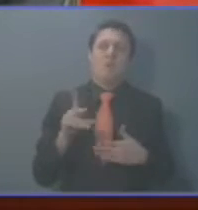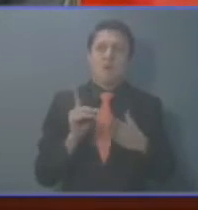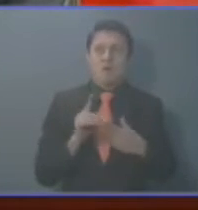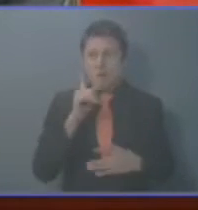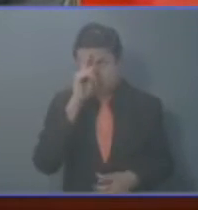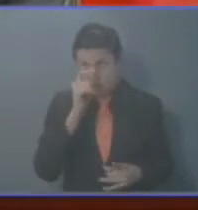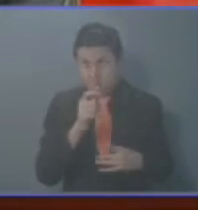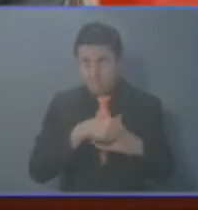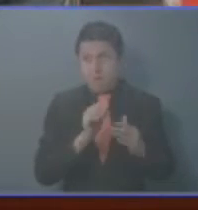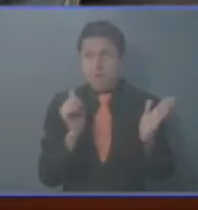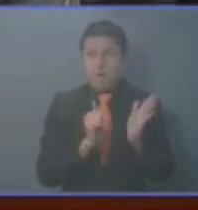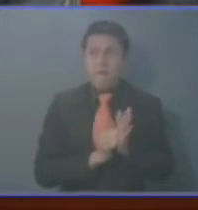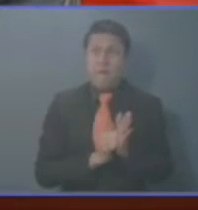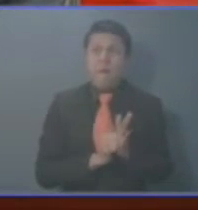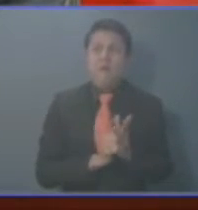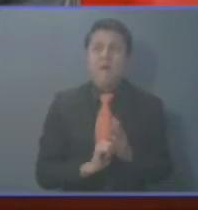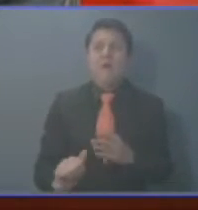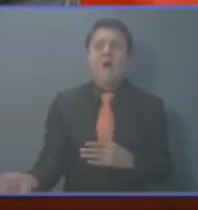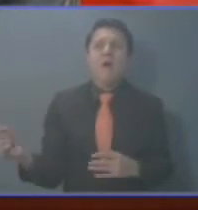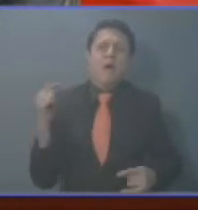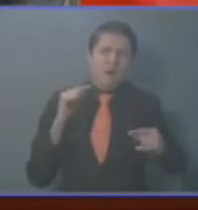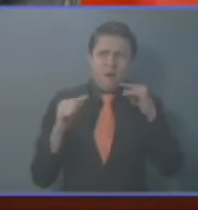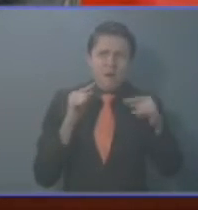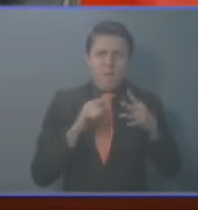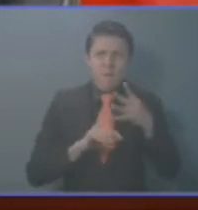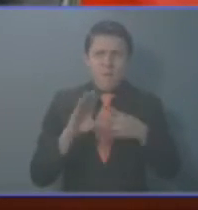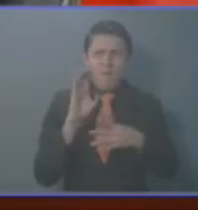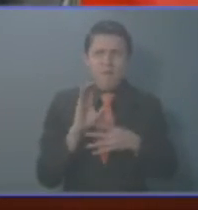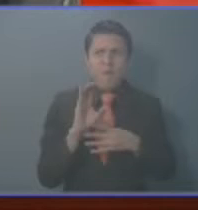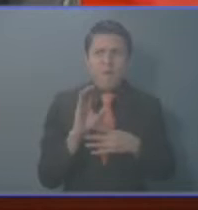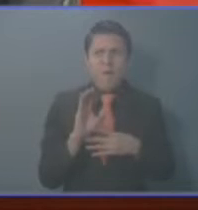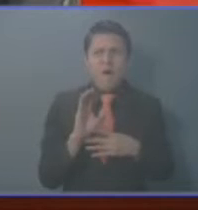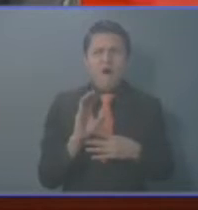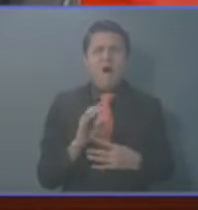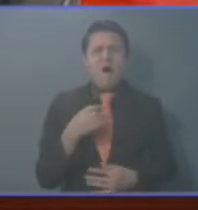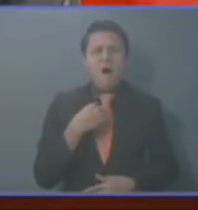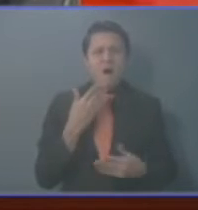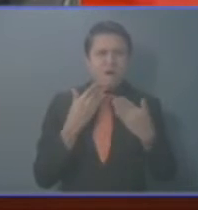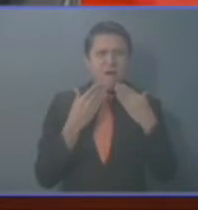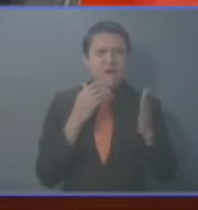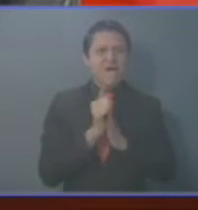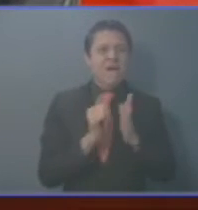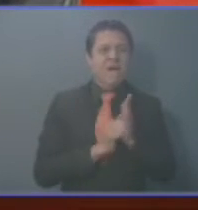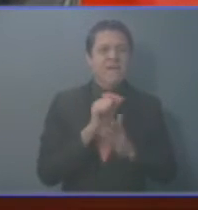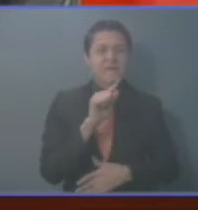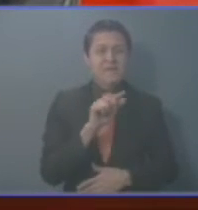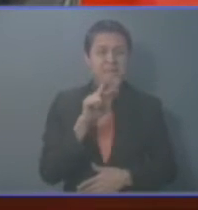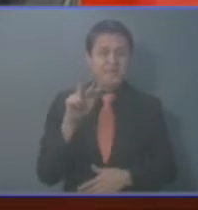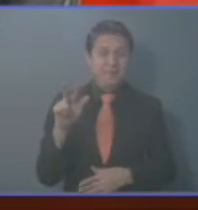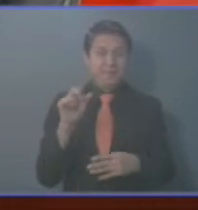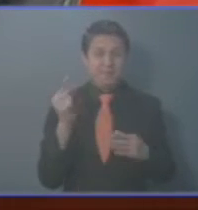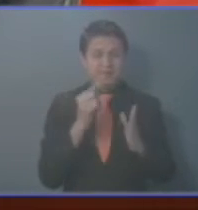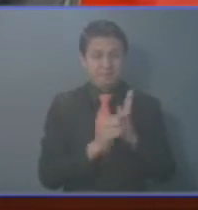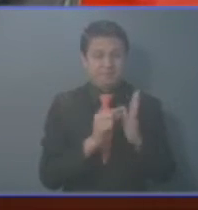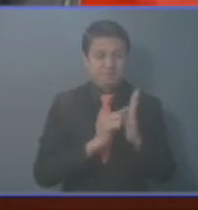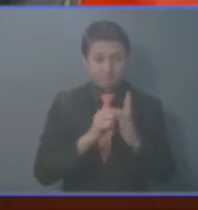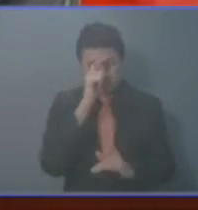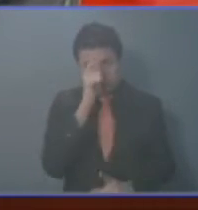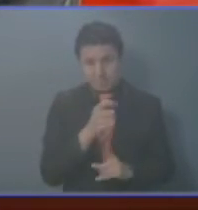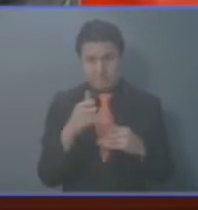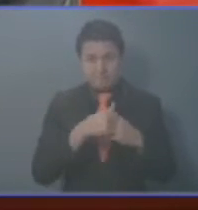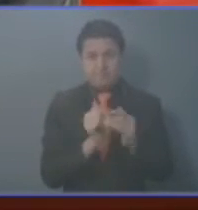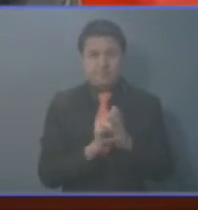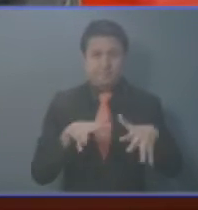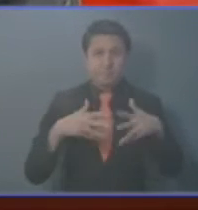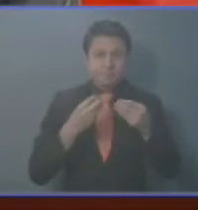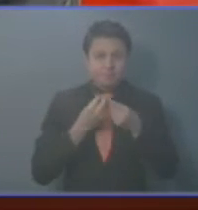diputado de la Honorable Asamblea Legislativa en ejercicio de la potestad constitucional que me refiere al artículo 133, ordinal primero al Honorable Pleno